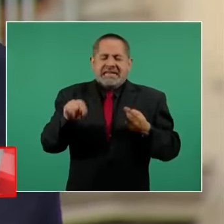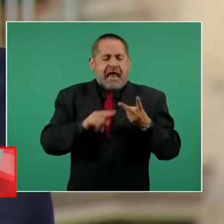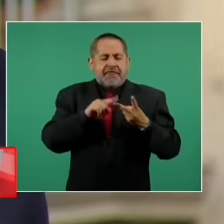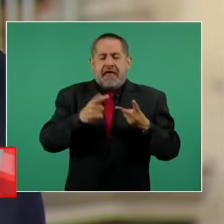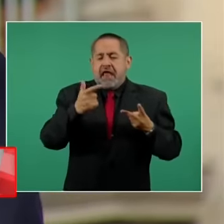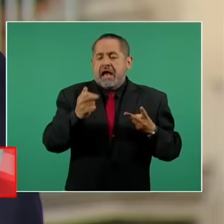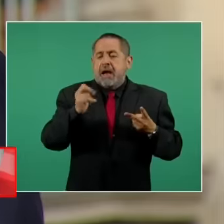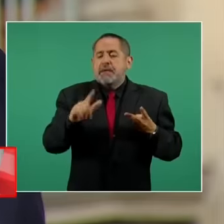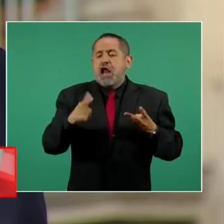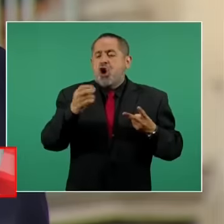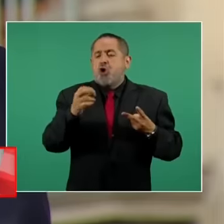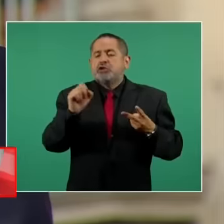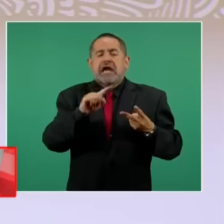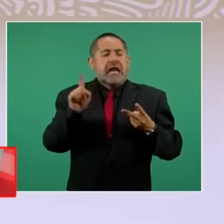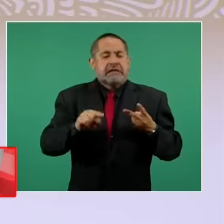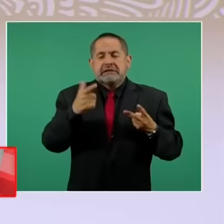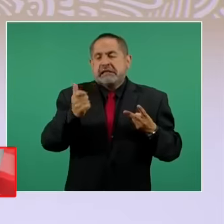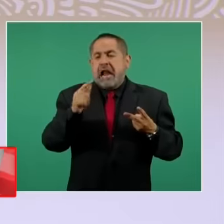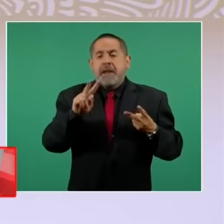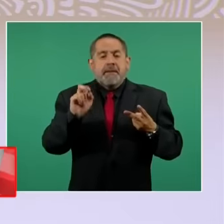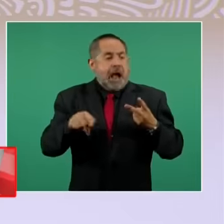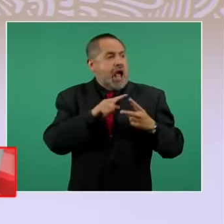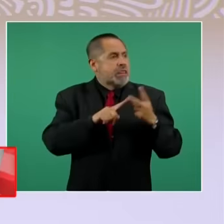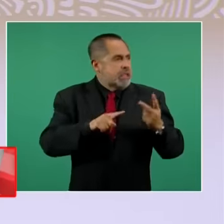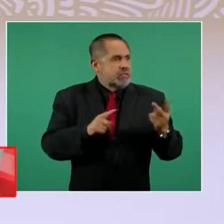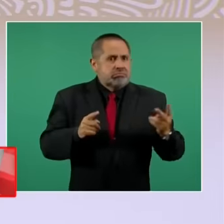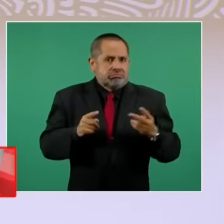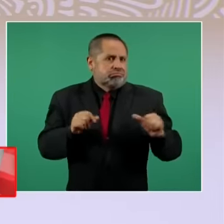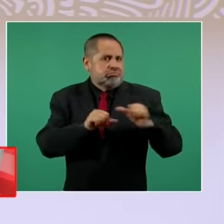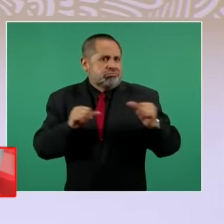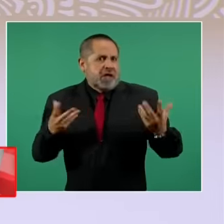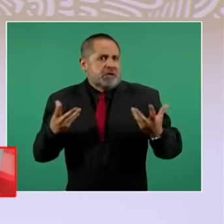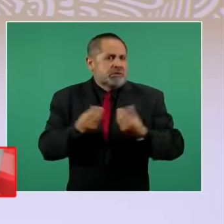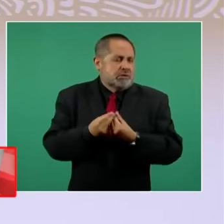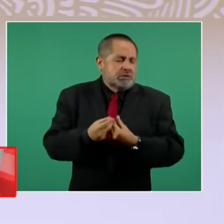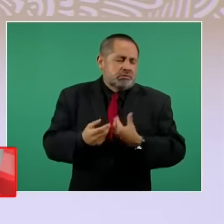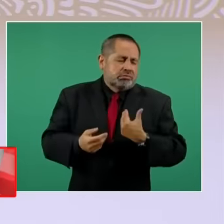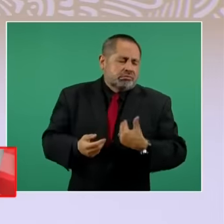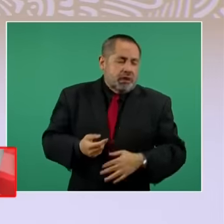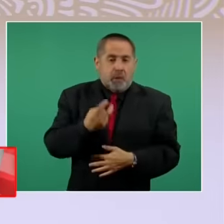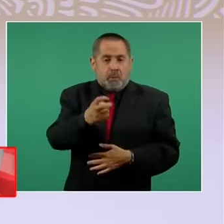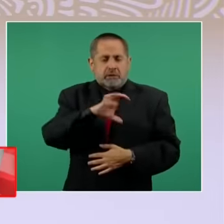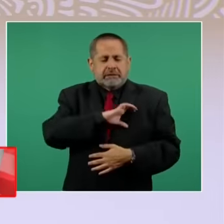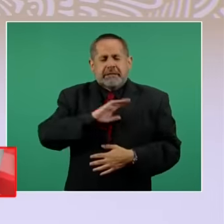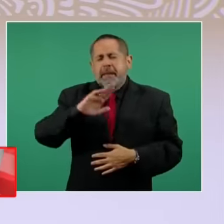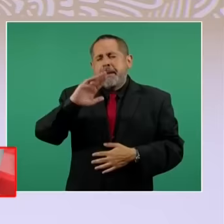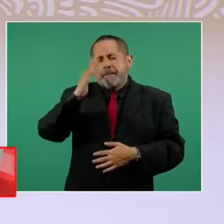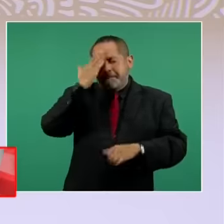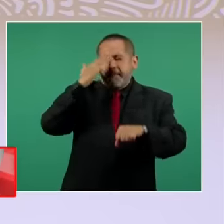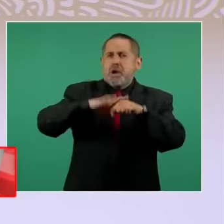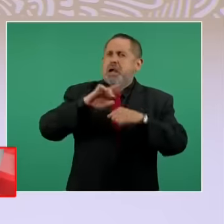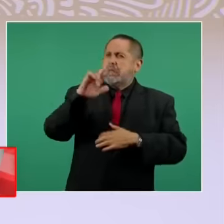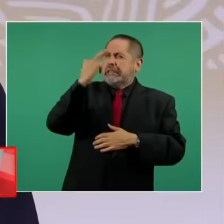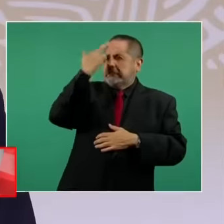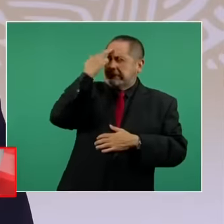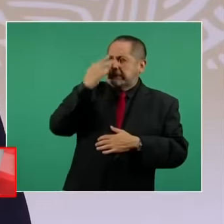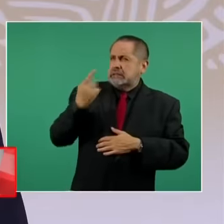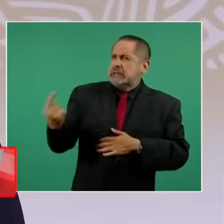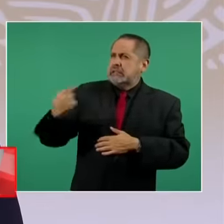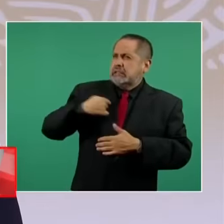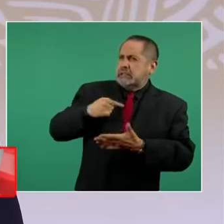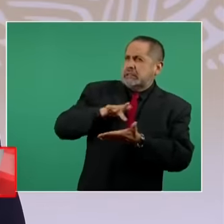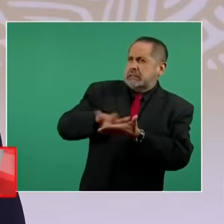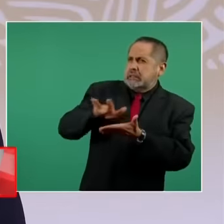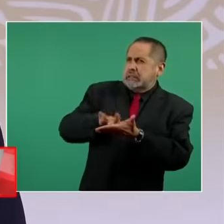Gabriel González Galván. Queridas amigas y amigos, por esa memoria entrañable que compartimos,